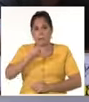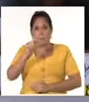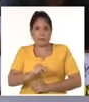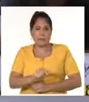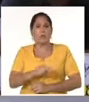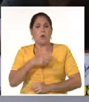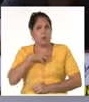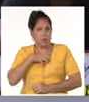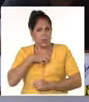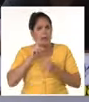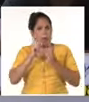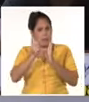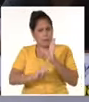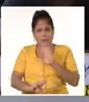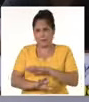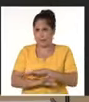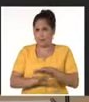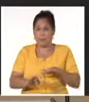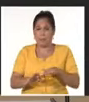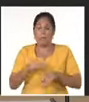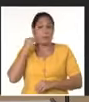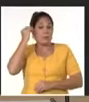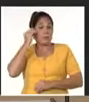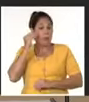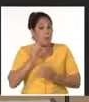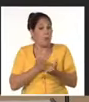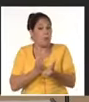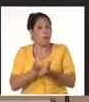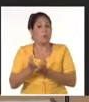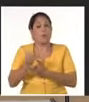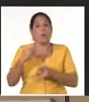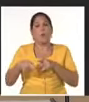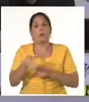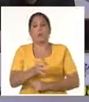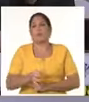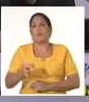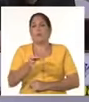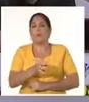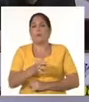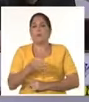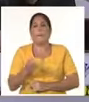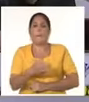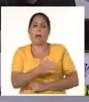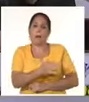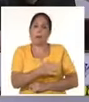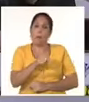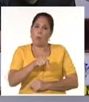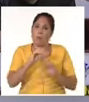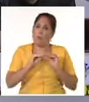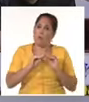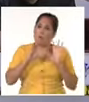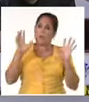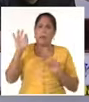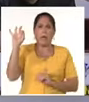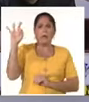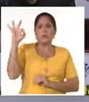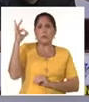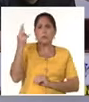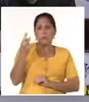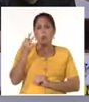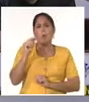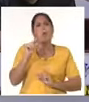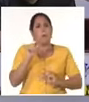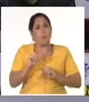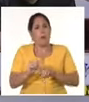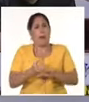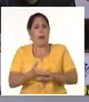la población y continuar con el resto de los municipios baracoa Bueno hoy amaneció con Sol en estos momentos antes de